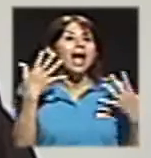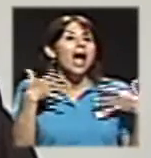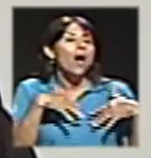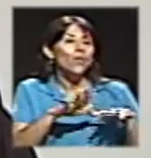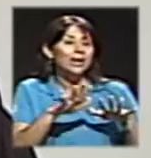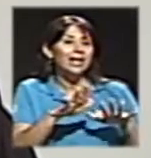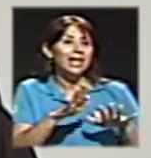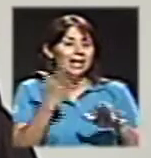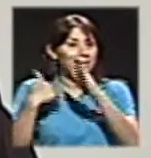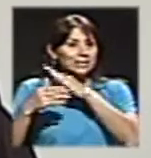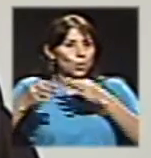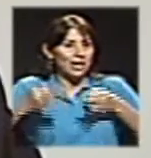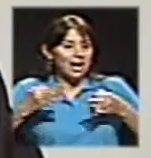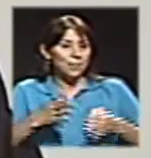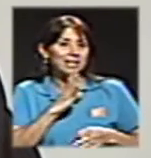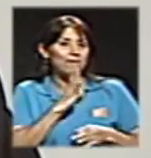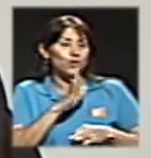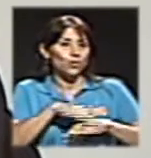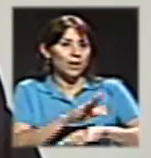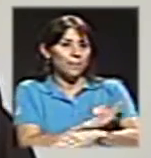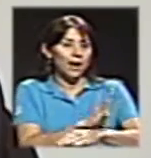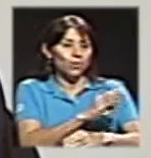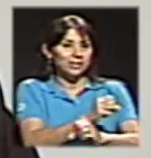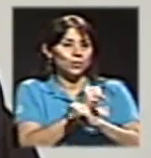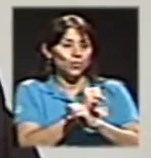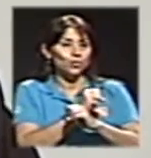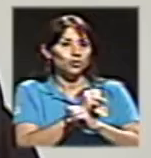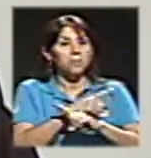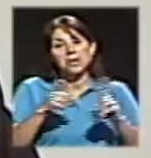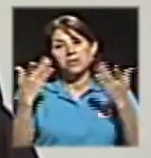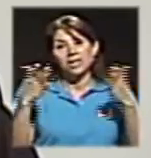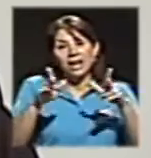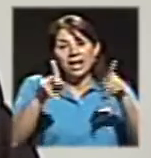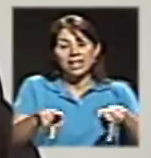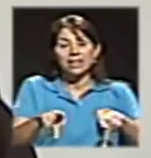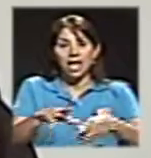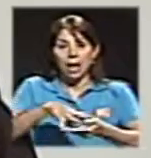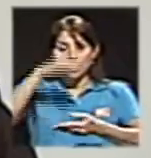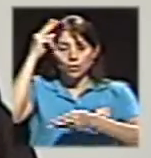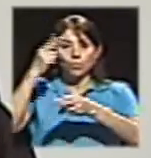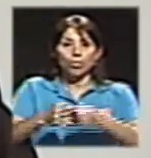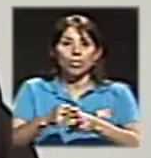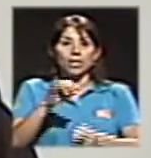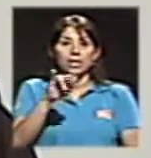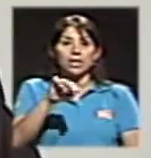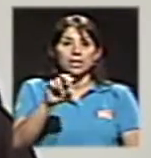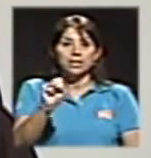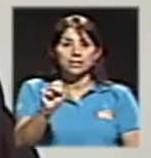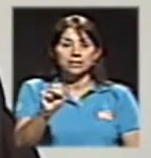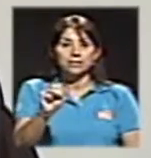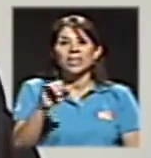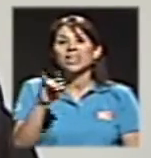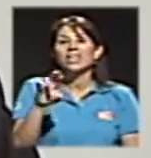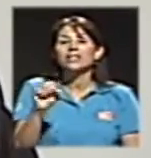habló originalmente del Banco de Seguros, la gente aprendió a llamarle LINS, y el LINS tenía que ver con el choque del carro